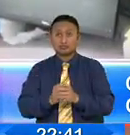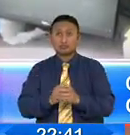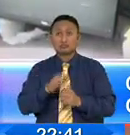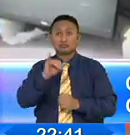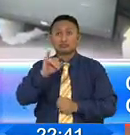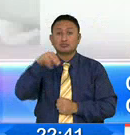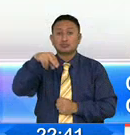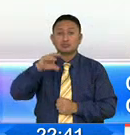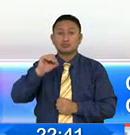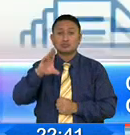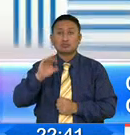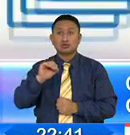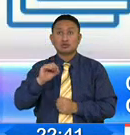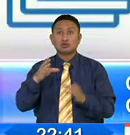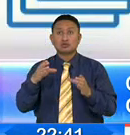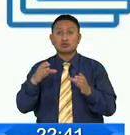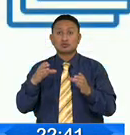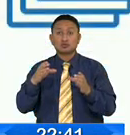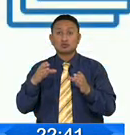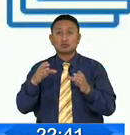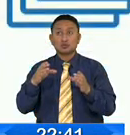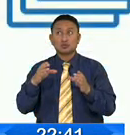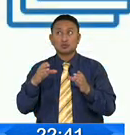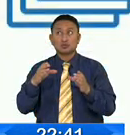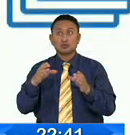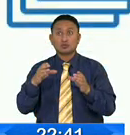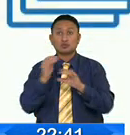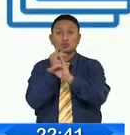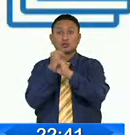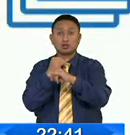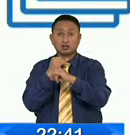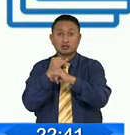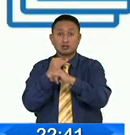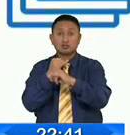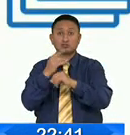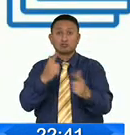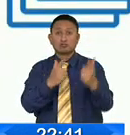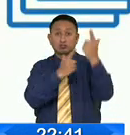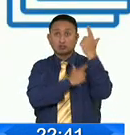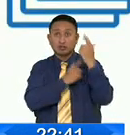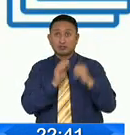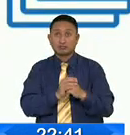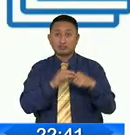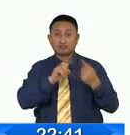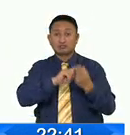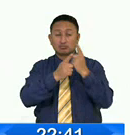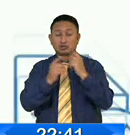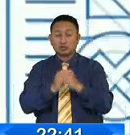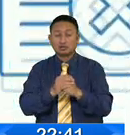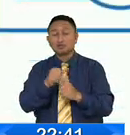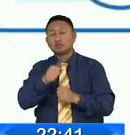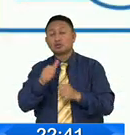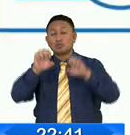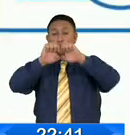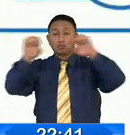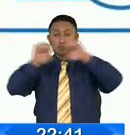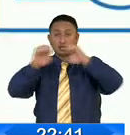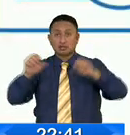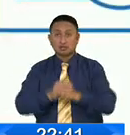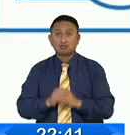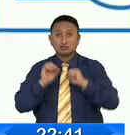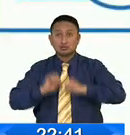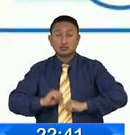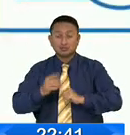y el Cuerpo de Ingenieros del Ejército. Sin embargo, este consorcio cedió a las empresas Geinco y Erdoiza una parte de la ejecución